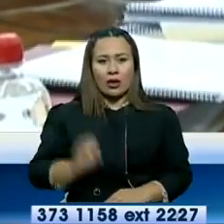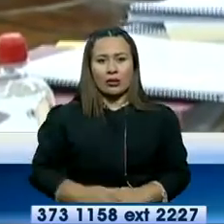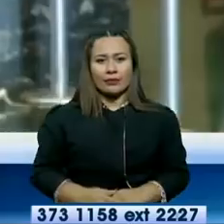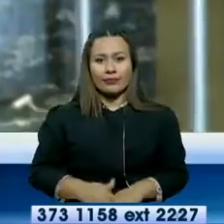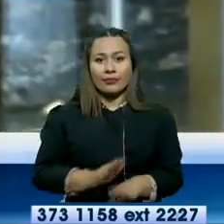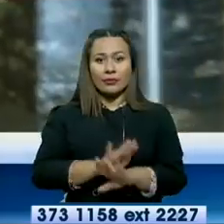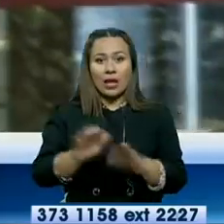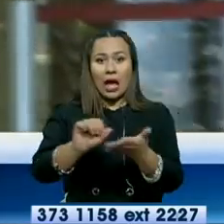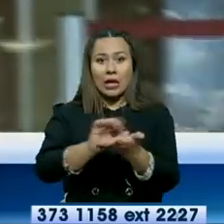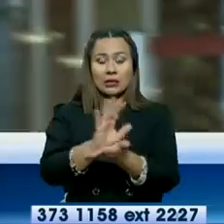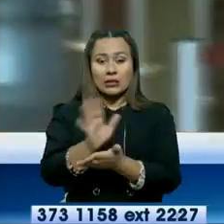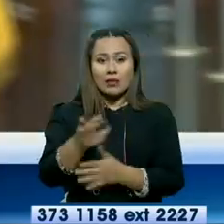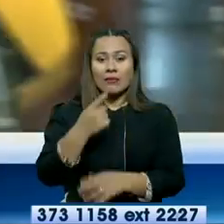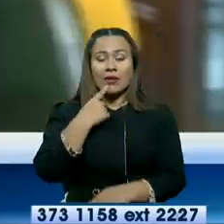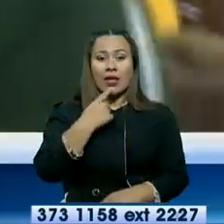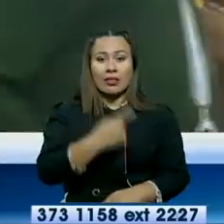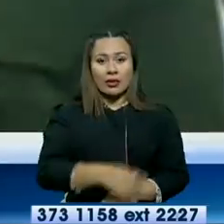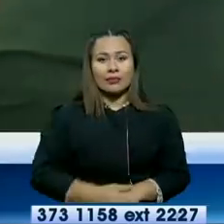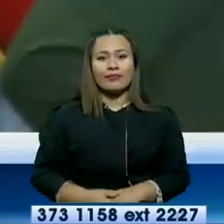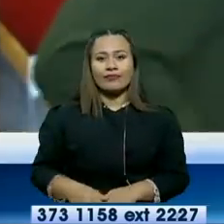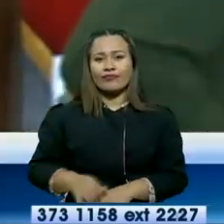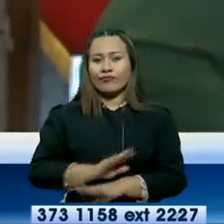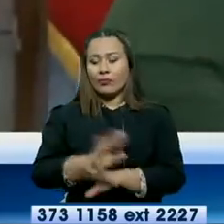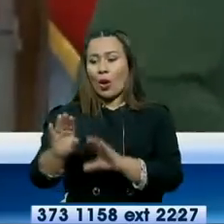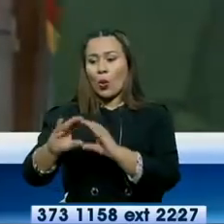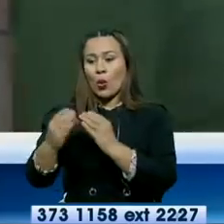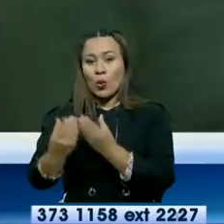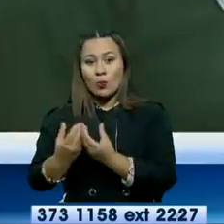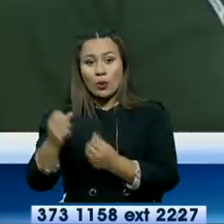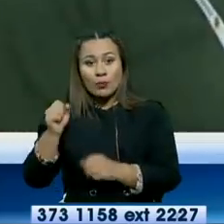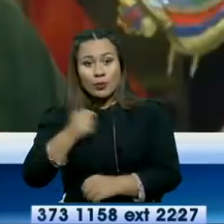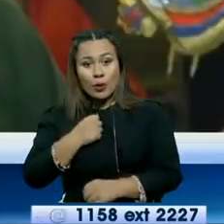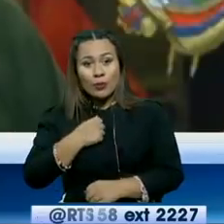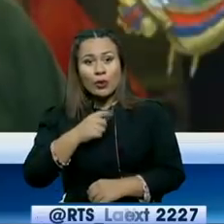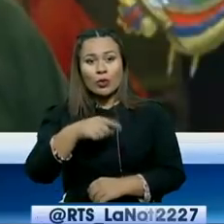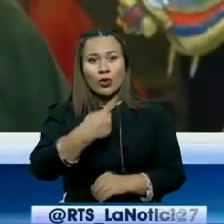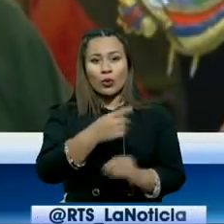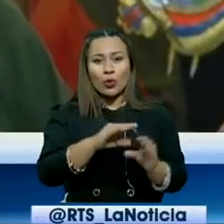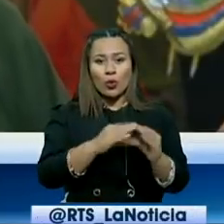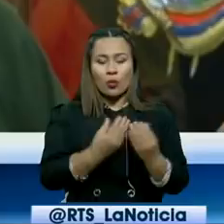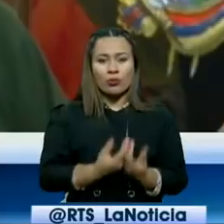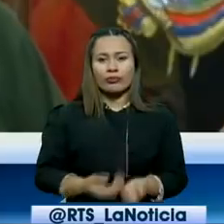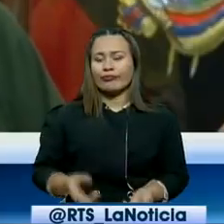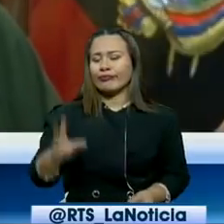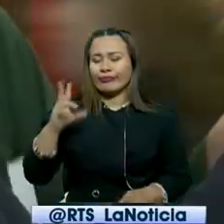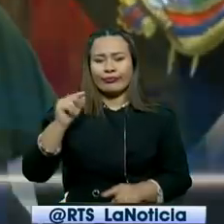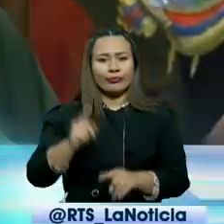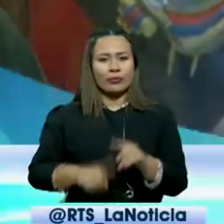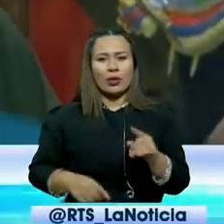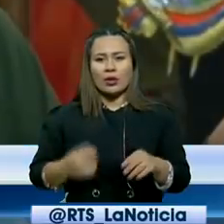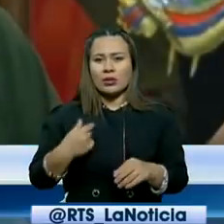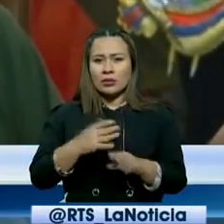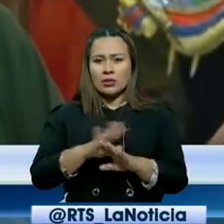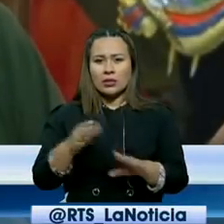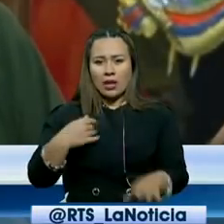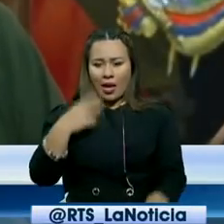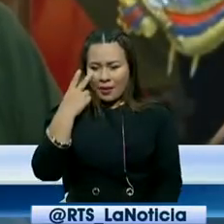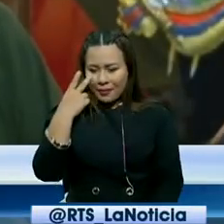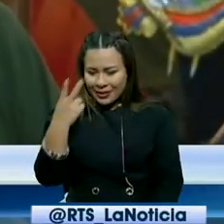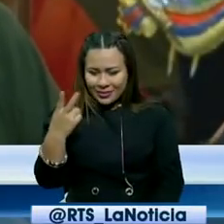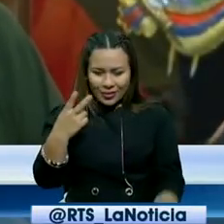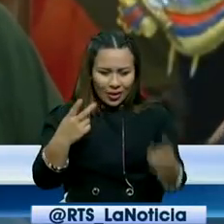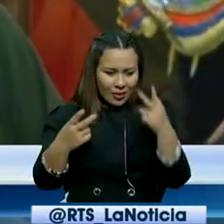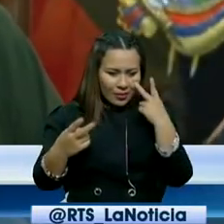Asamblea lo reconocen así, tanto oficialistas como opositores. No hay cómo. Yo ya he sumado, he visto y no